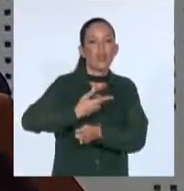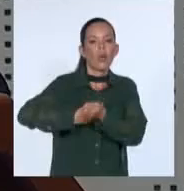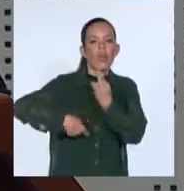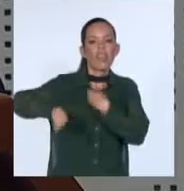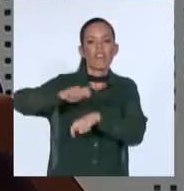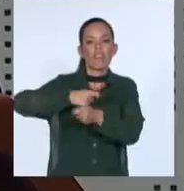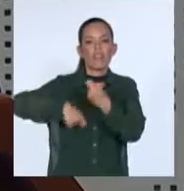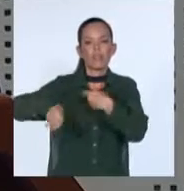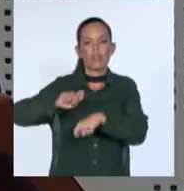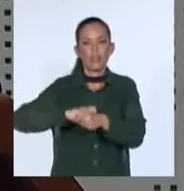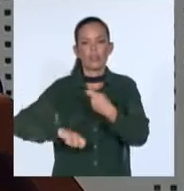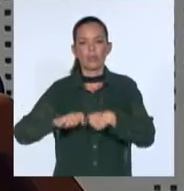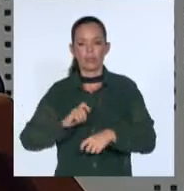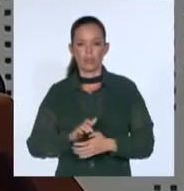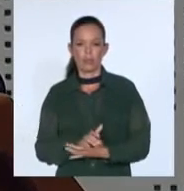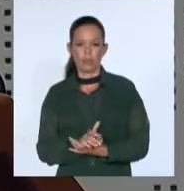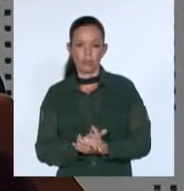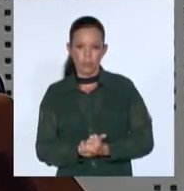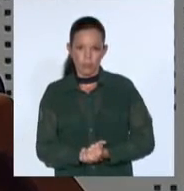exportaciones.